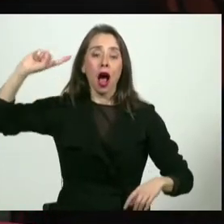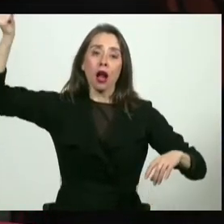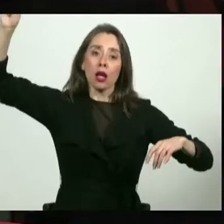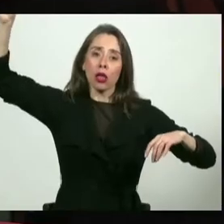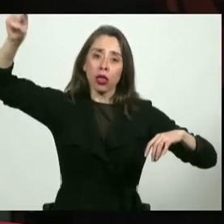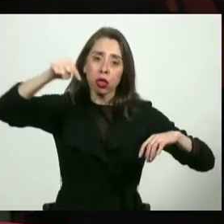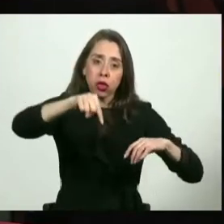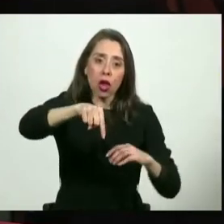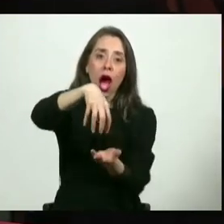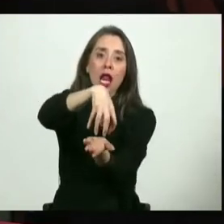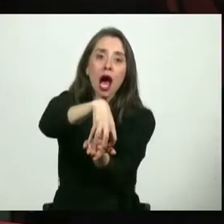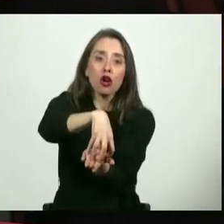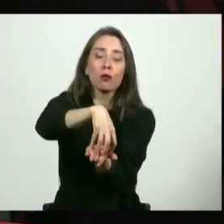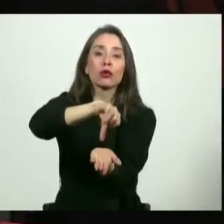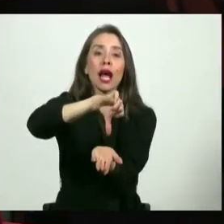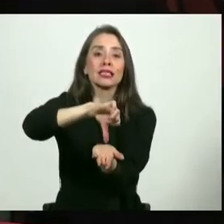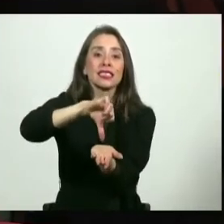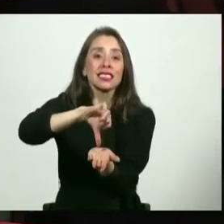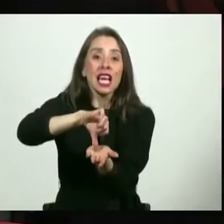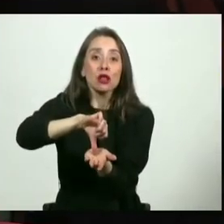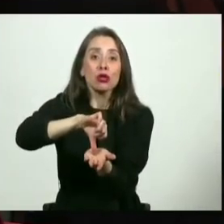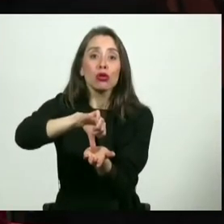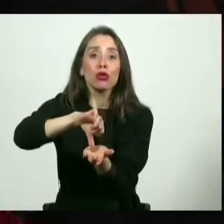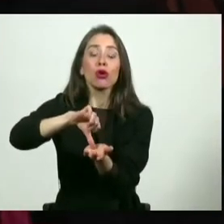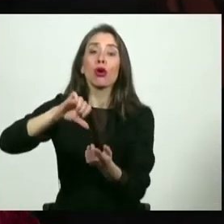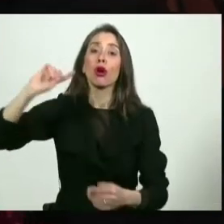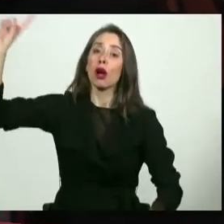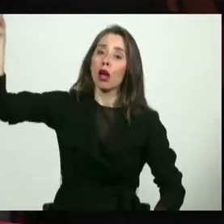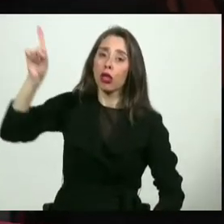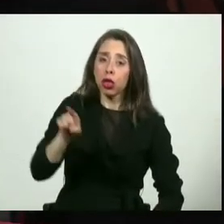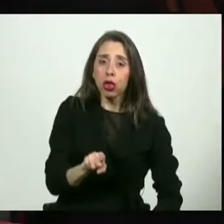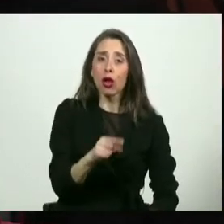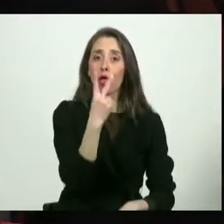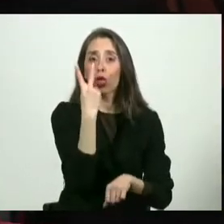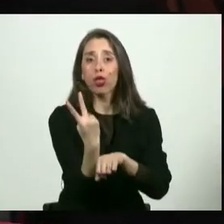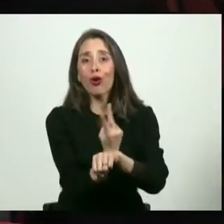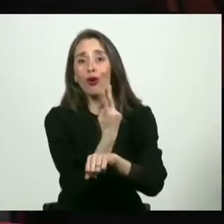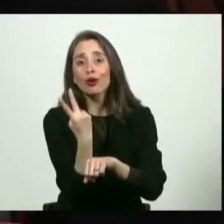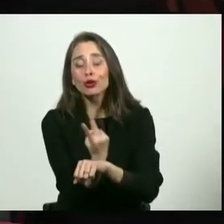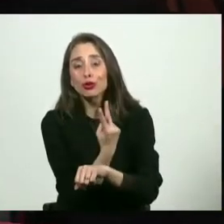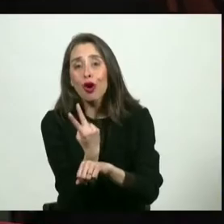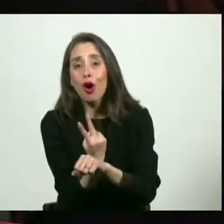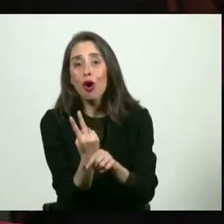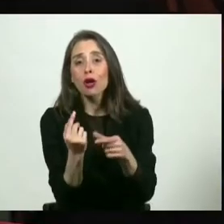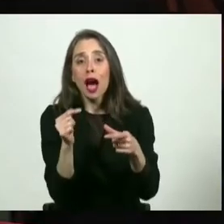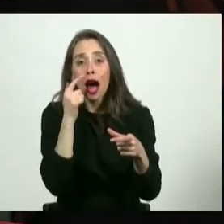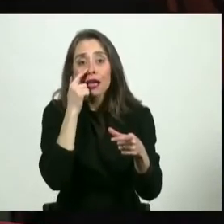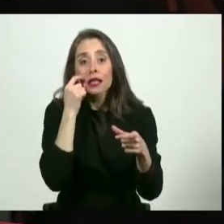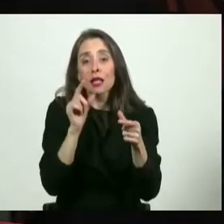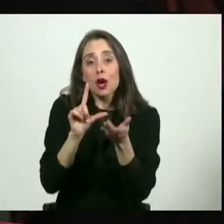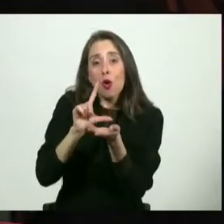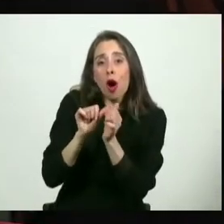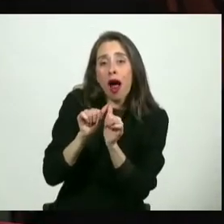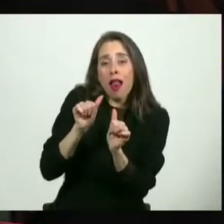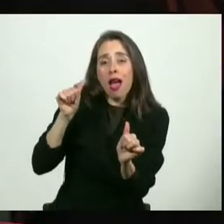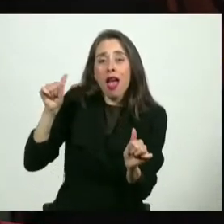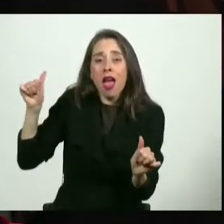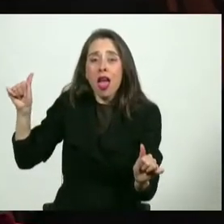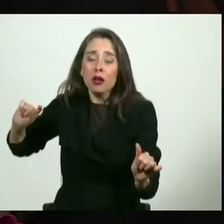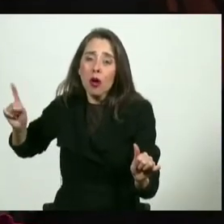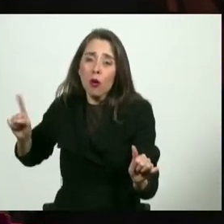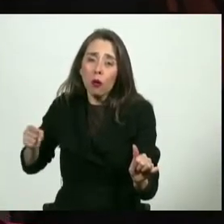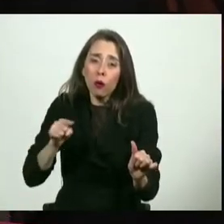a la comuna misma, al centro de la ciudad, se demoran 2 horas de repente en llegar, ¿cierto?, de estos lugares tan extremos. Y de